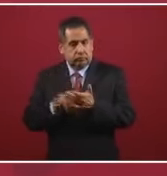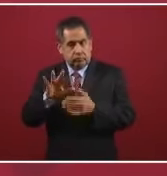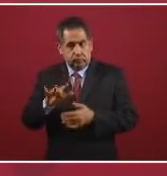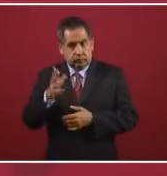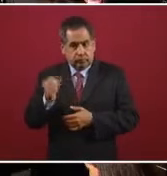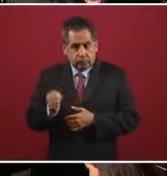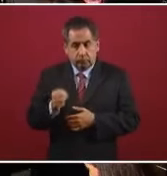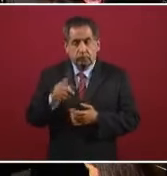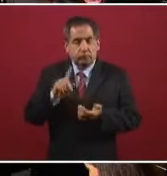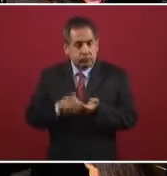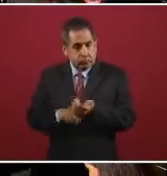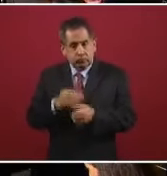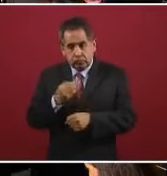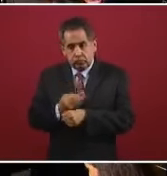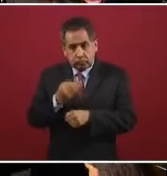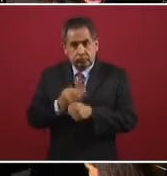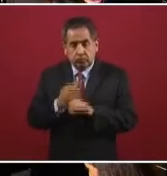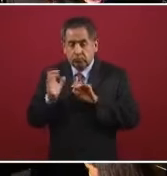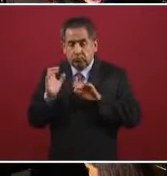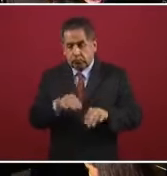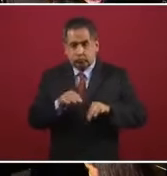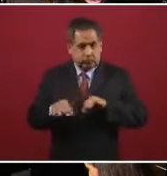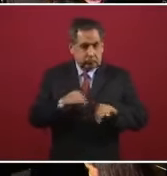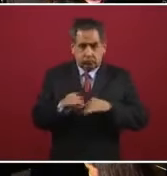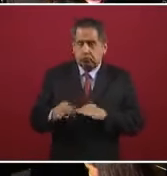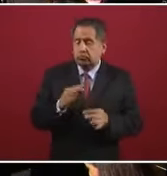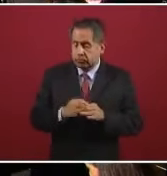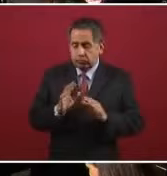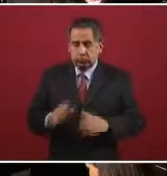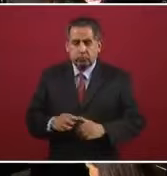1.059 son los que hasta este momento están ya trabajando.